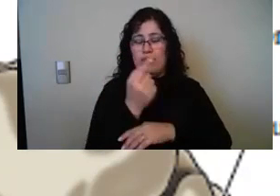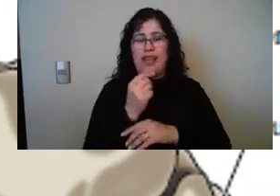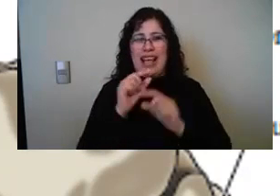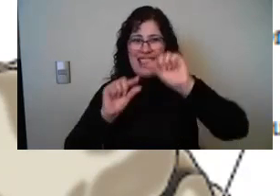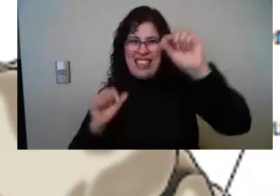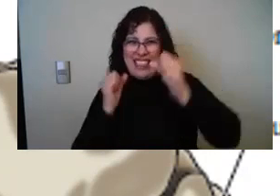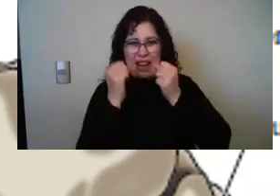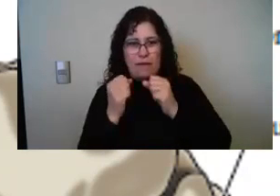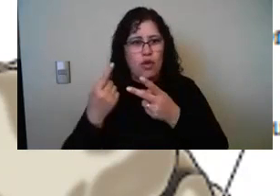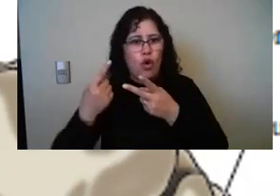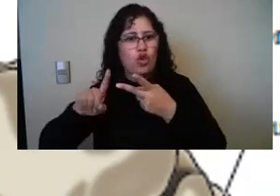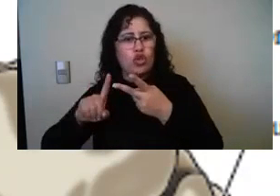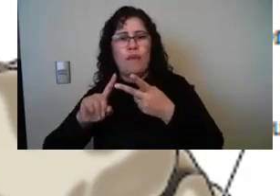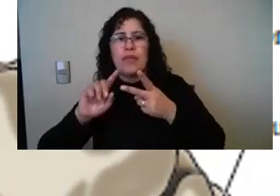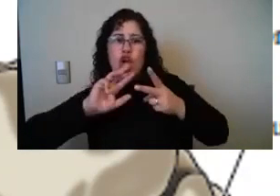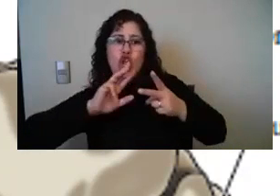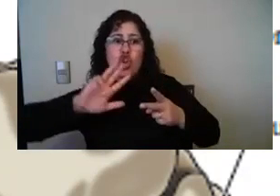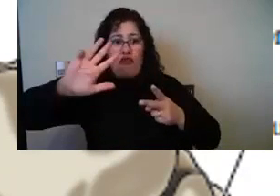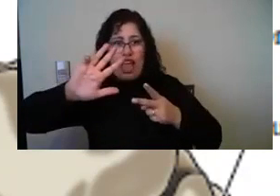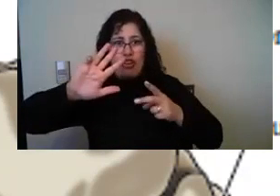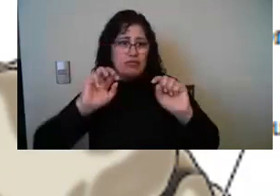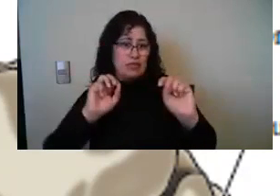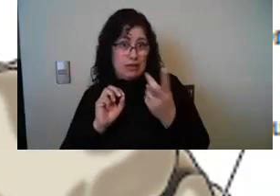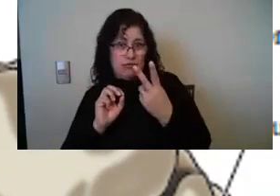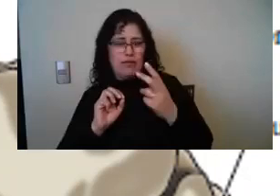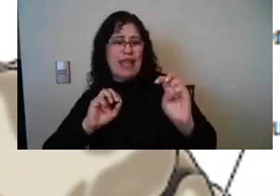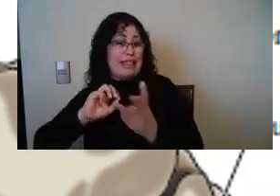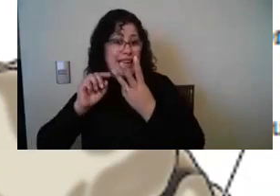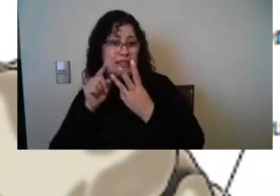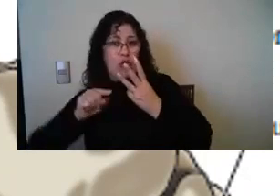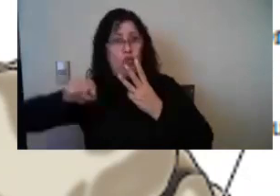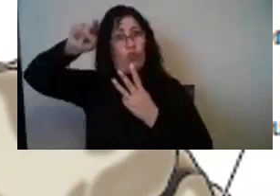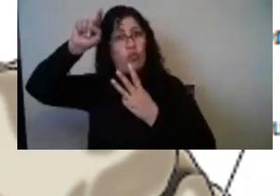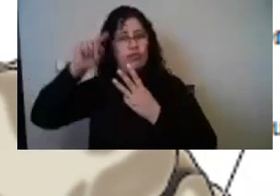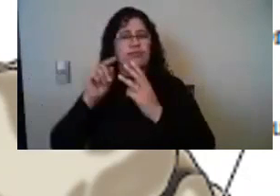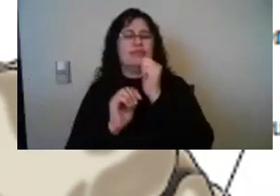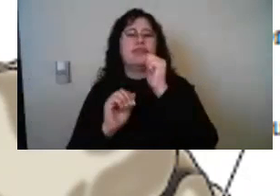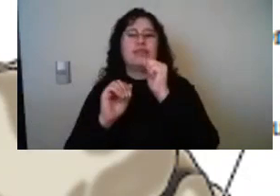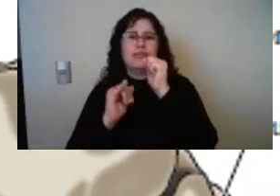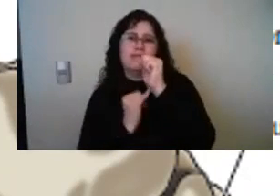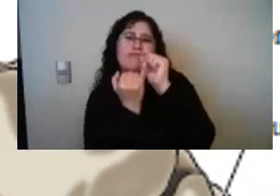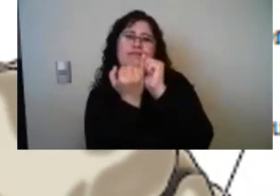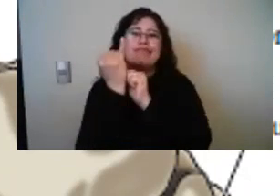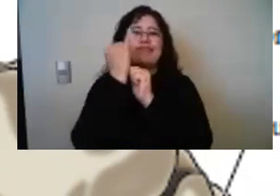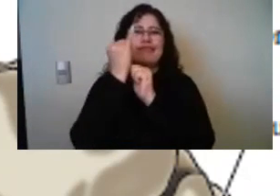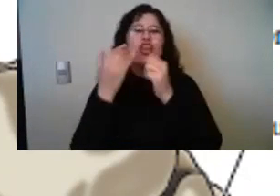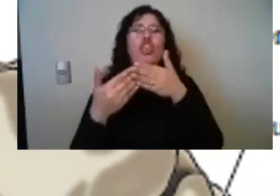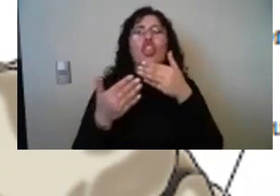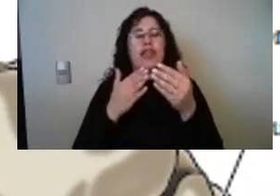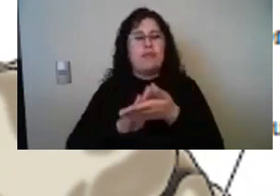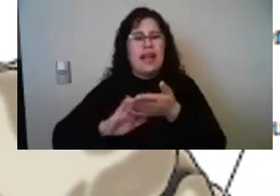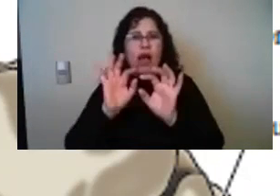décimo par craneano. Aquí están ubicados, ¿cierto?, los ganglios, es decir, la